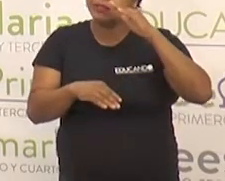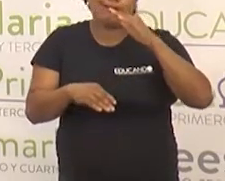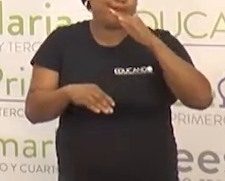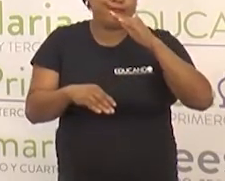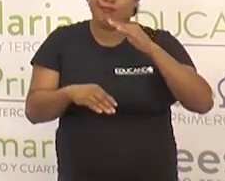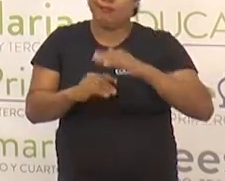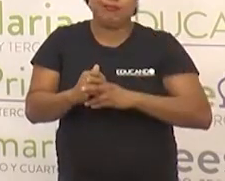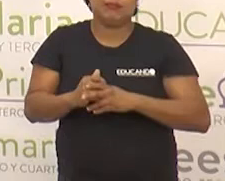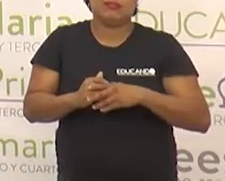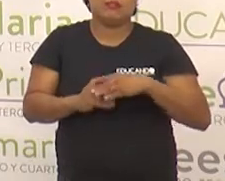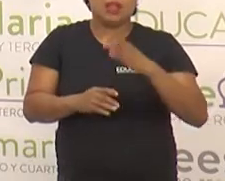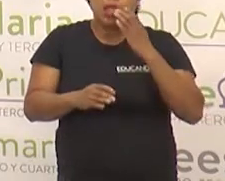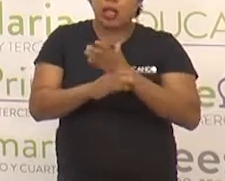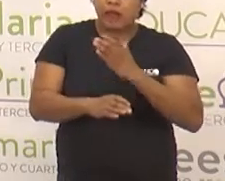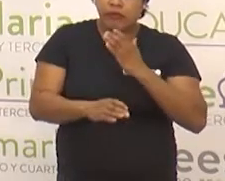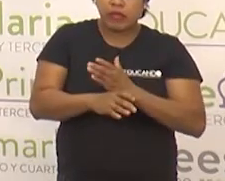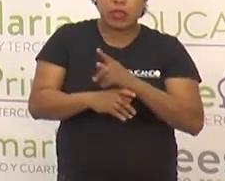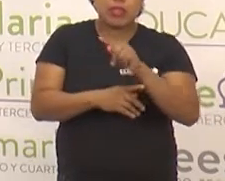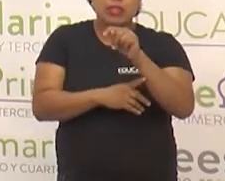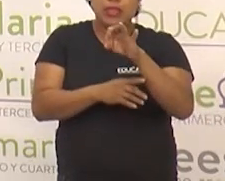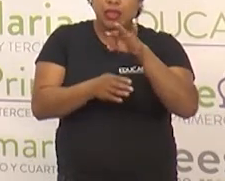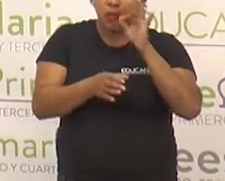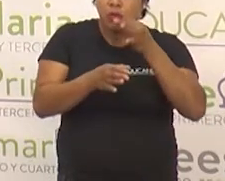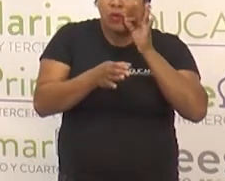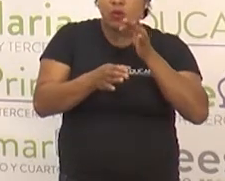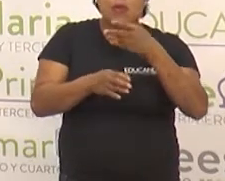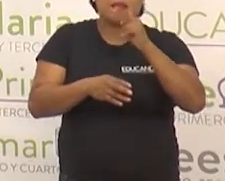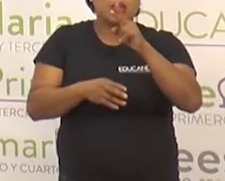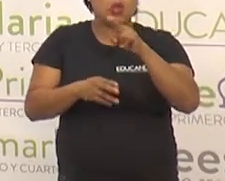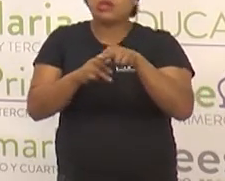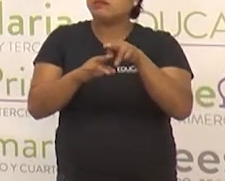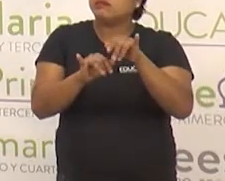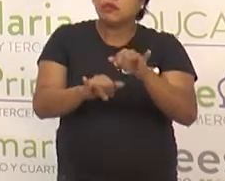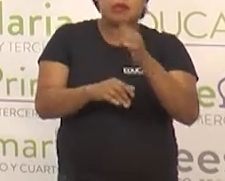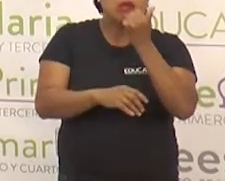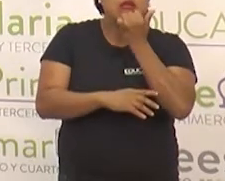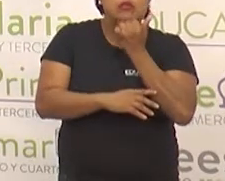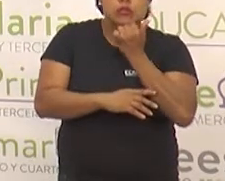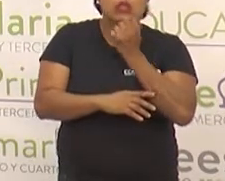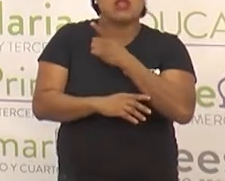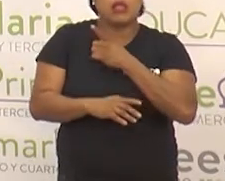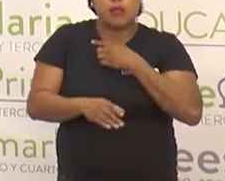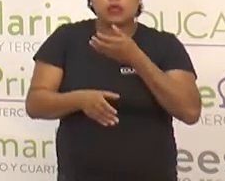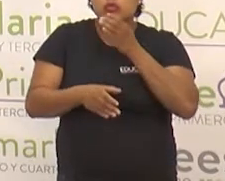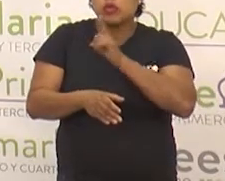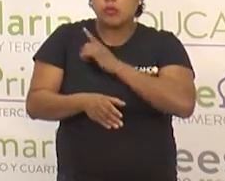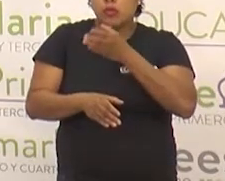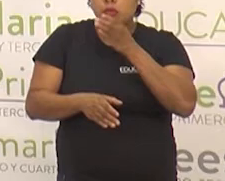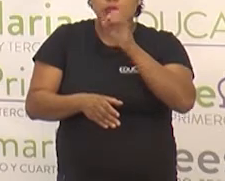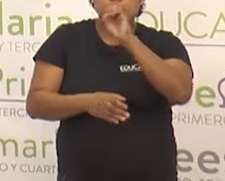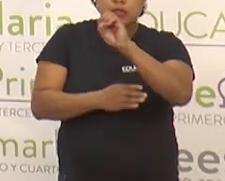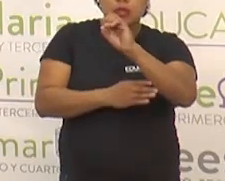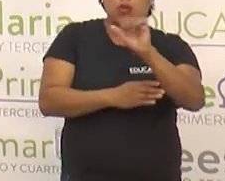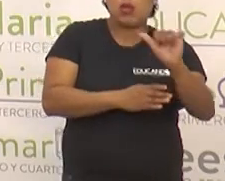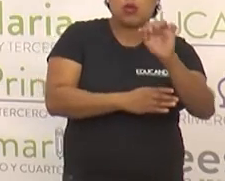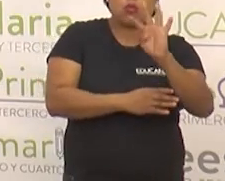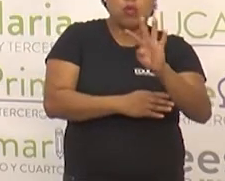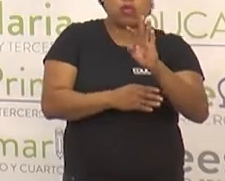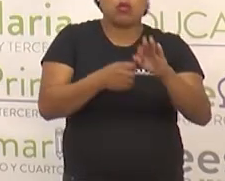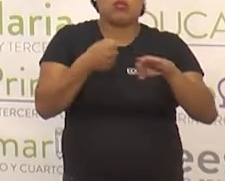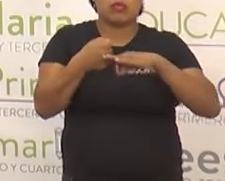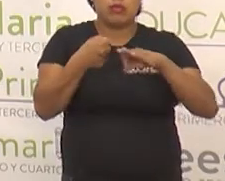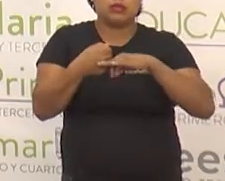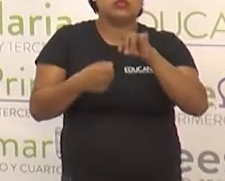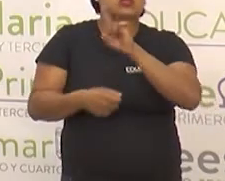más. El café y el té, pero sin azúcar, deberemos de tomar de 0 a